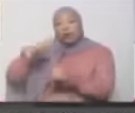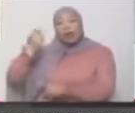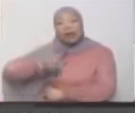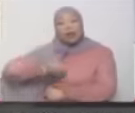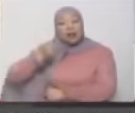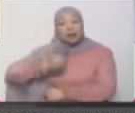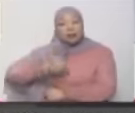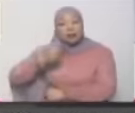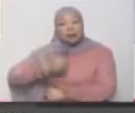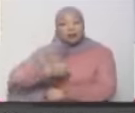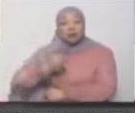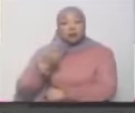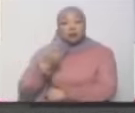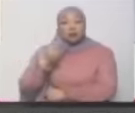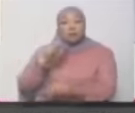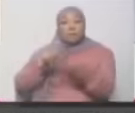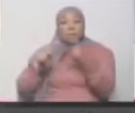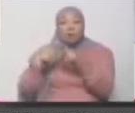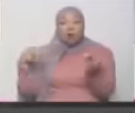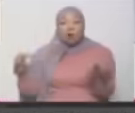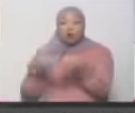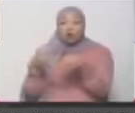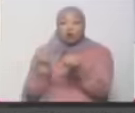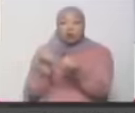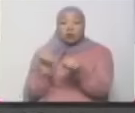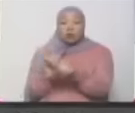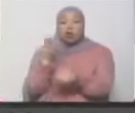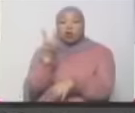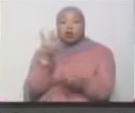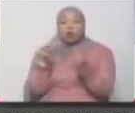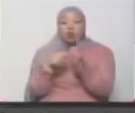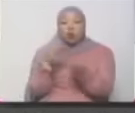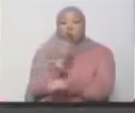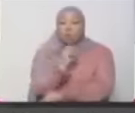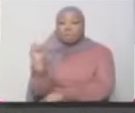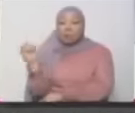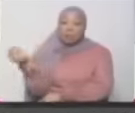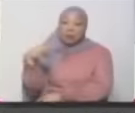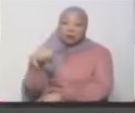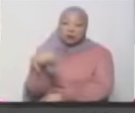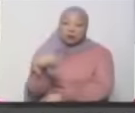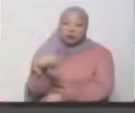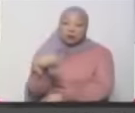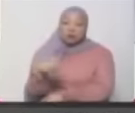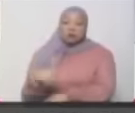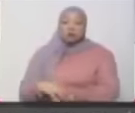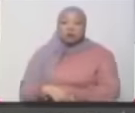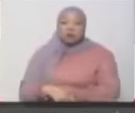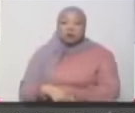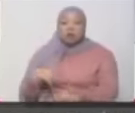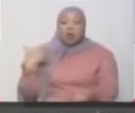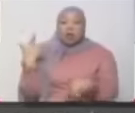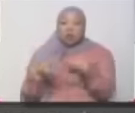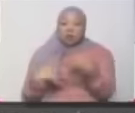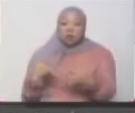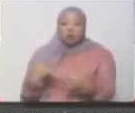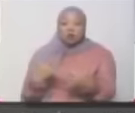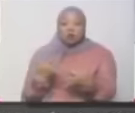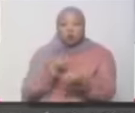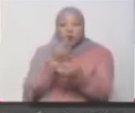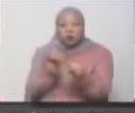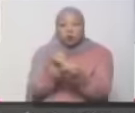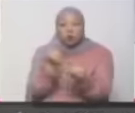fundamental de los cuadrantes de paz, estamos hablando más de 2.000, presidente, adicionales. En estos días, conversando con